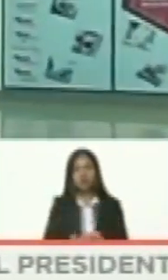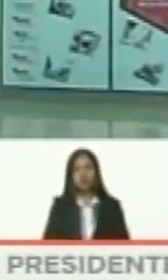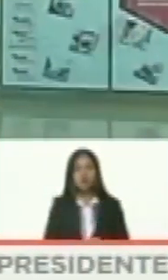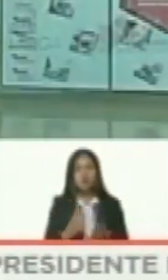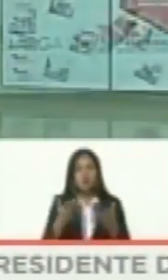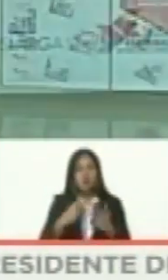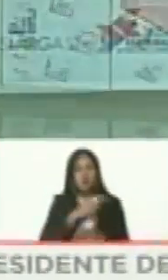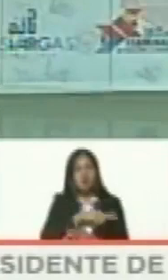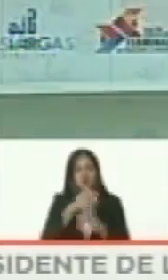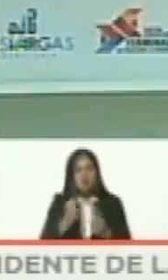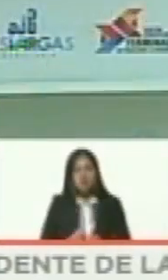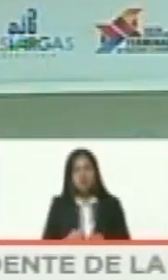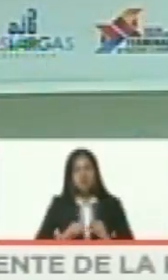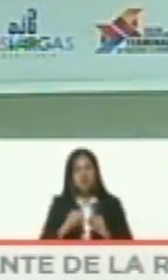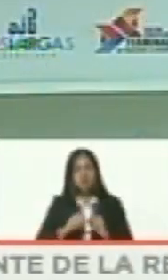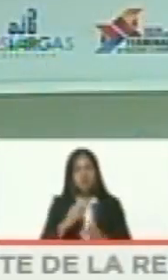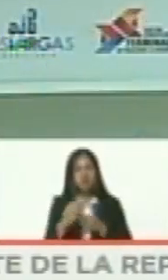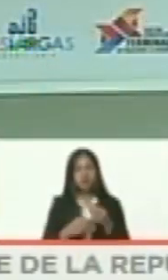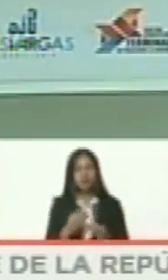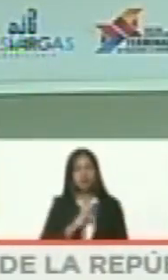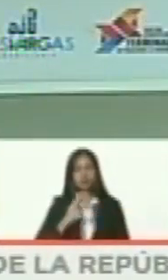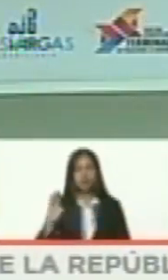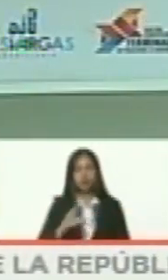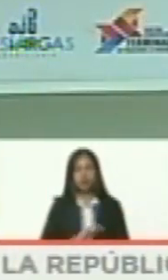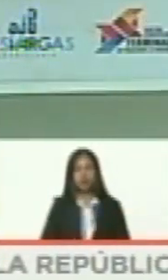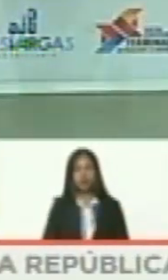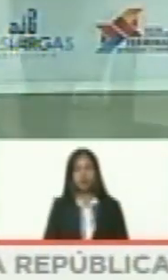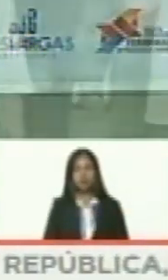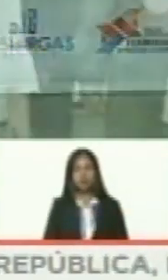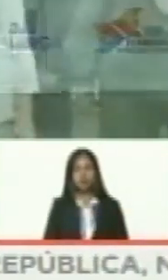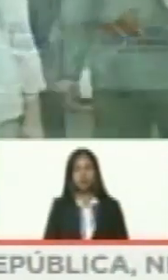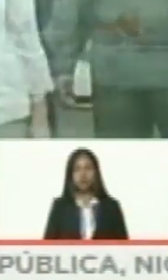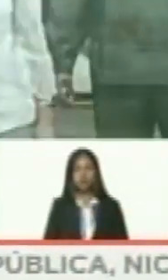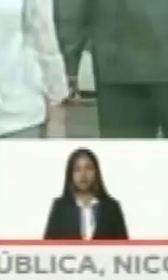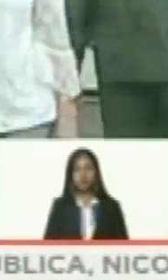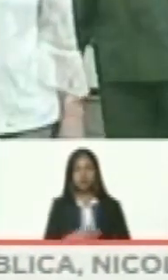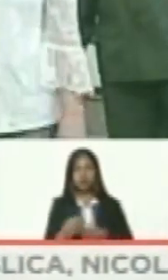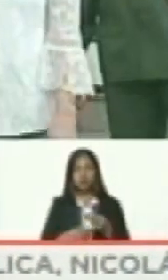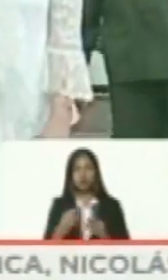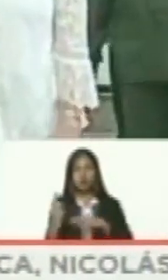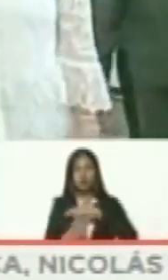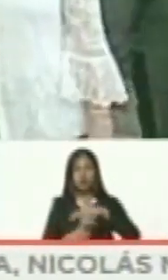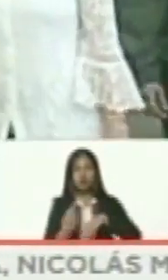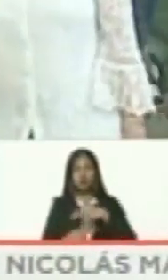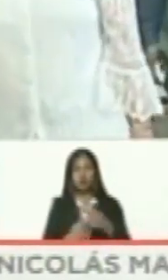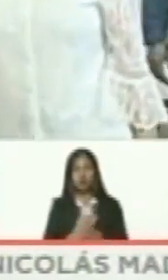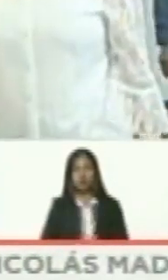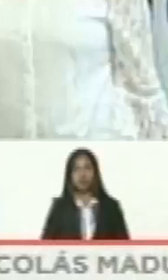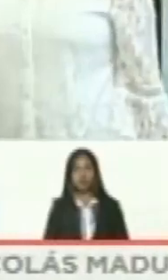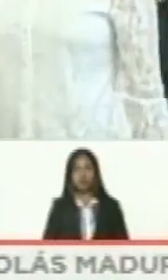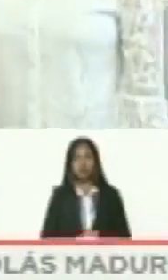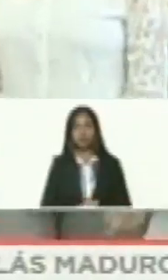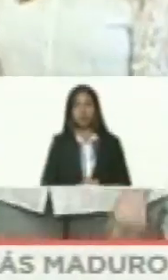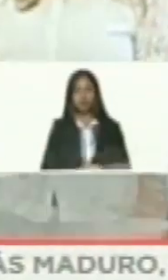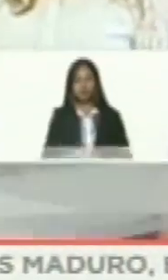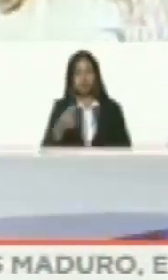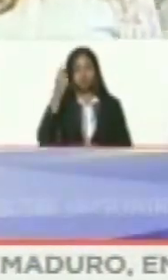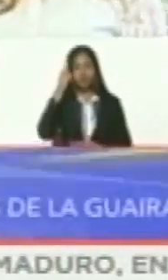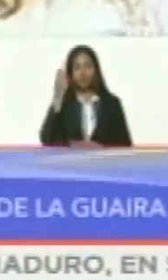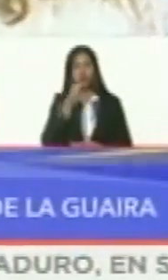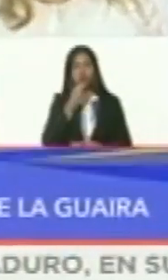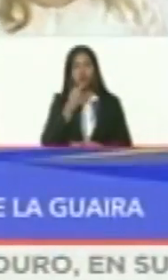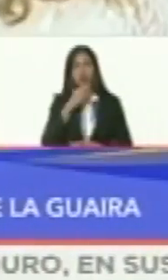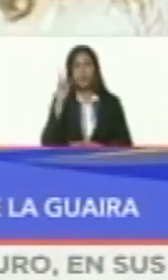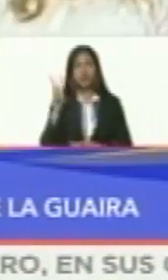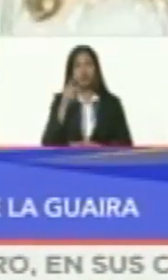la fortaleza para seguir haciendo patria, para seguir haciendo revolución. Día bello, Venezuela